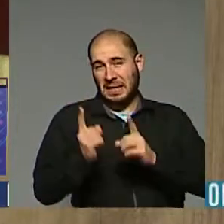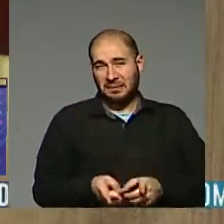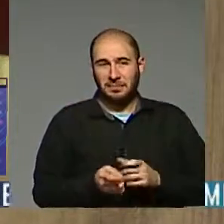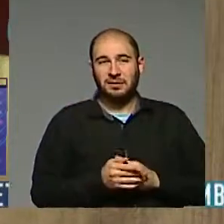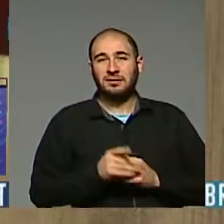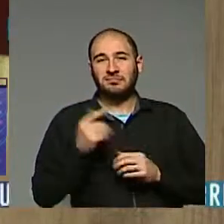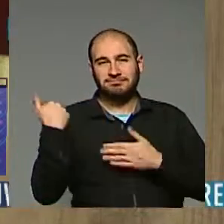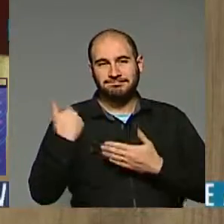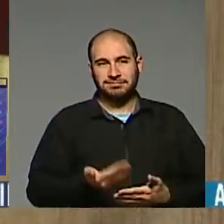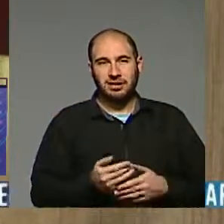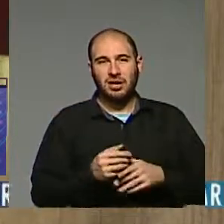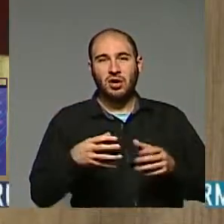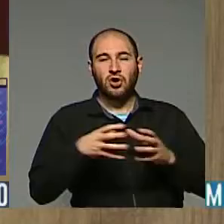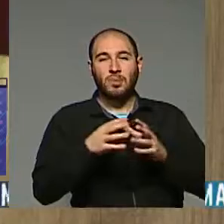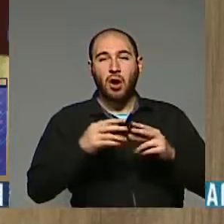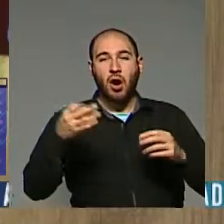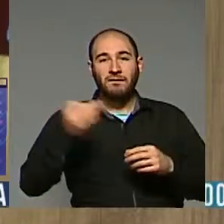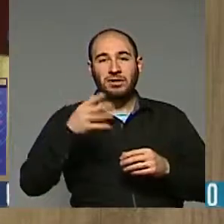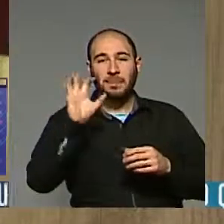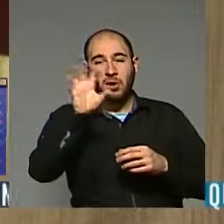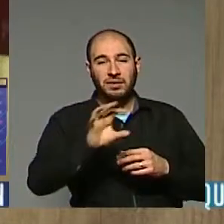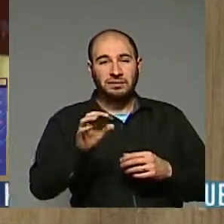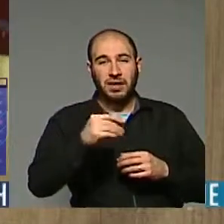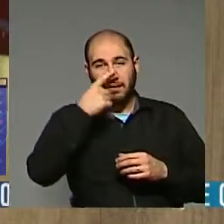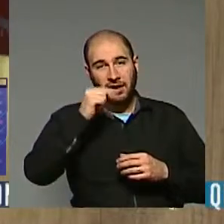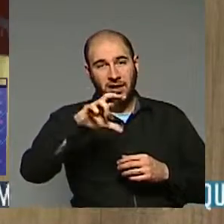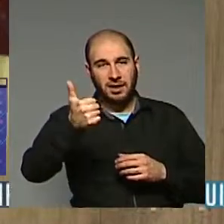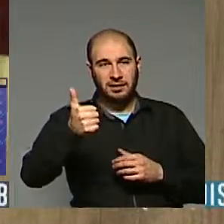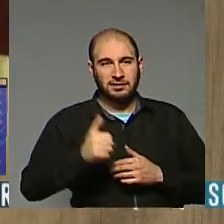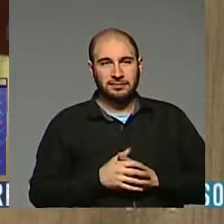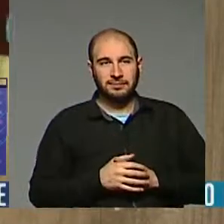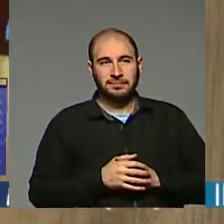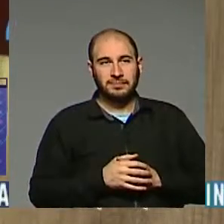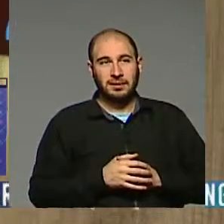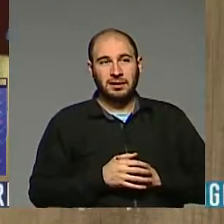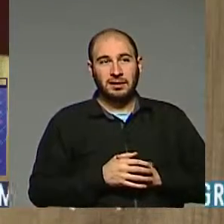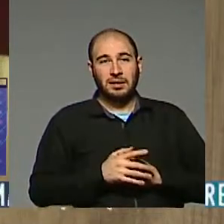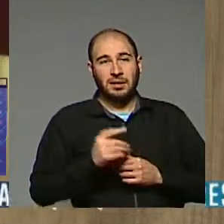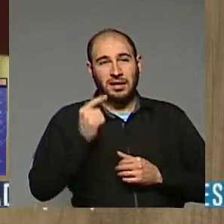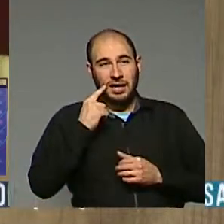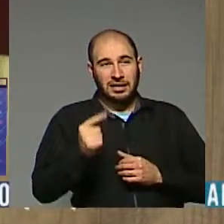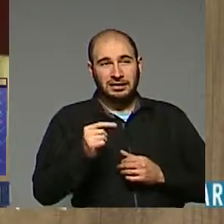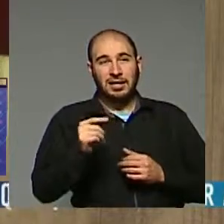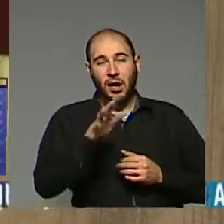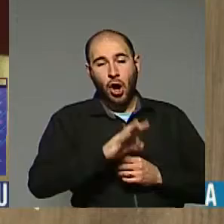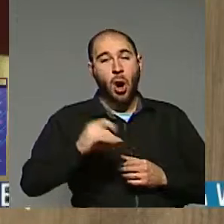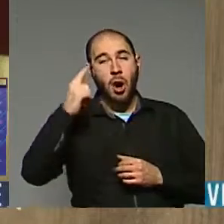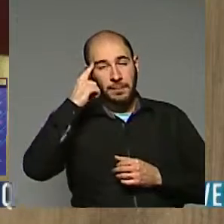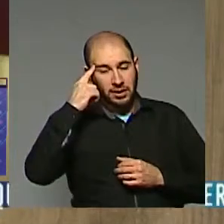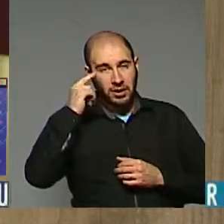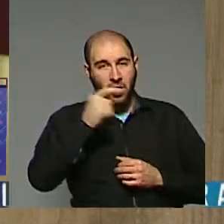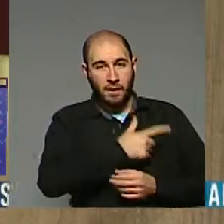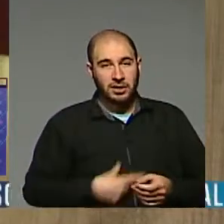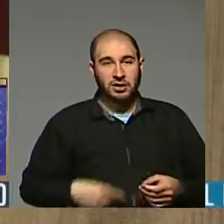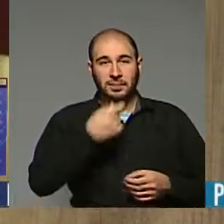anteriormente y como viene sucediendo, son los oficialismos provinciales los que terminan imponiéndose. Tal cual. Entonces, esta pequeña lectura, en el